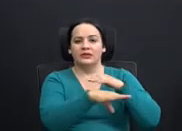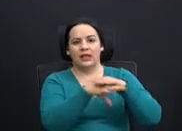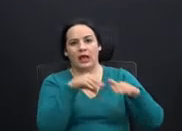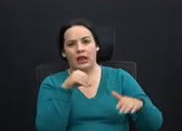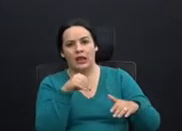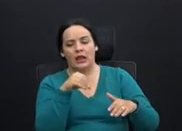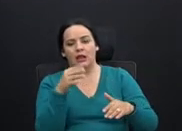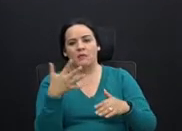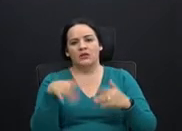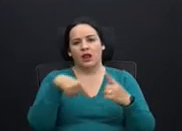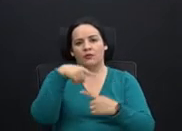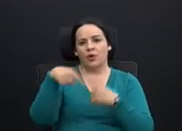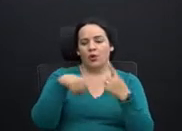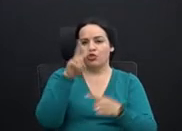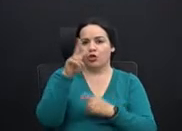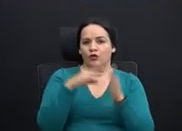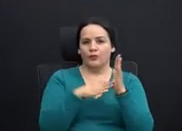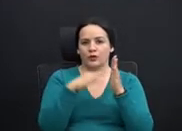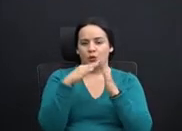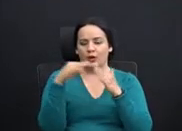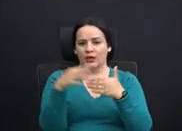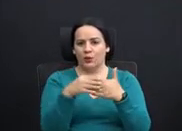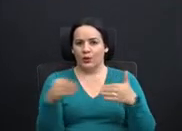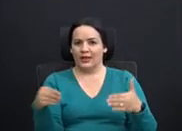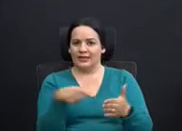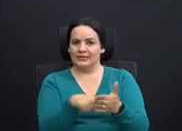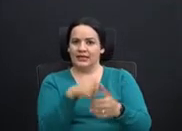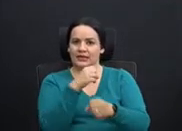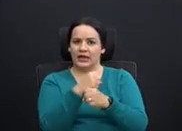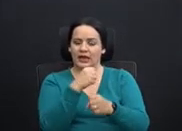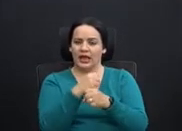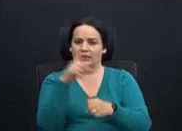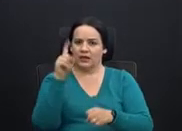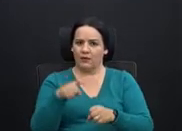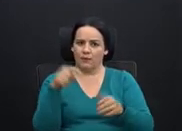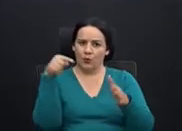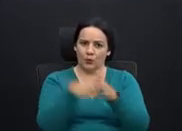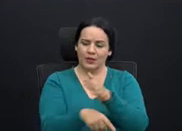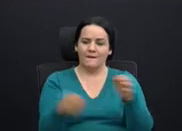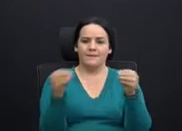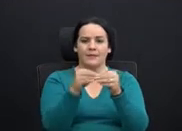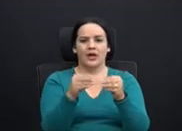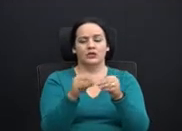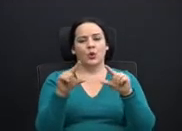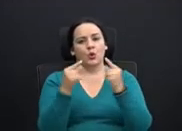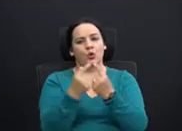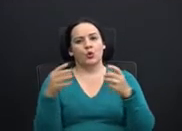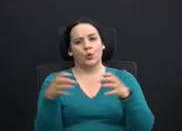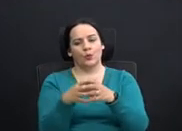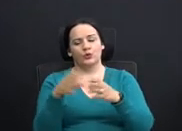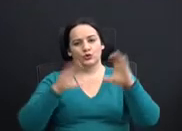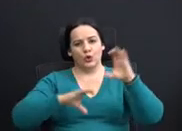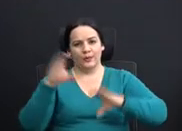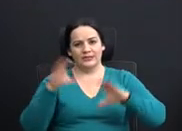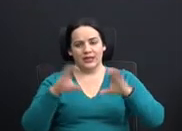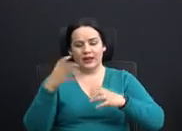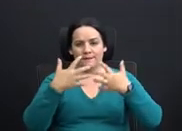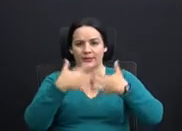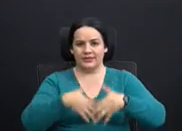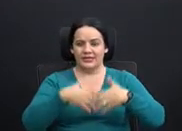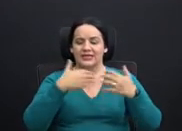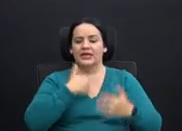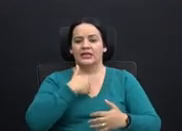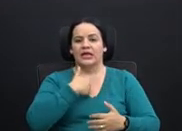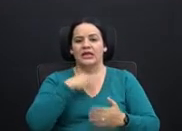millones, tarea que hay que profundizar más con los grupos comerciales o empresas que tienen la especialidad en este tema.